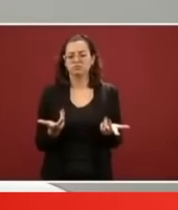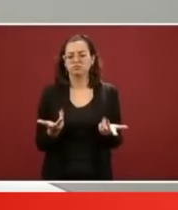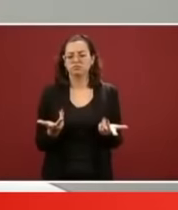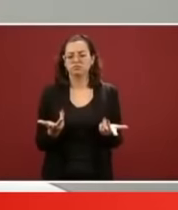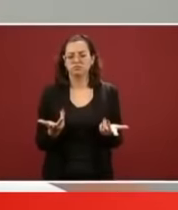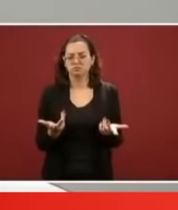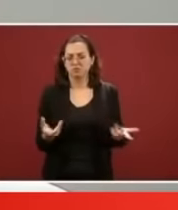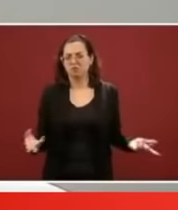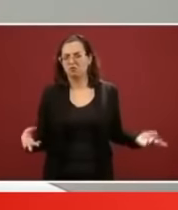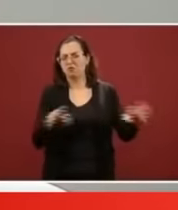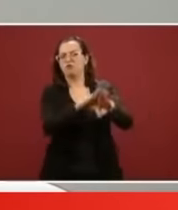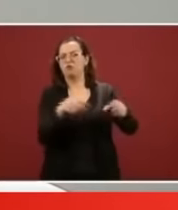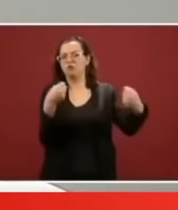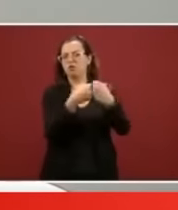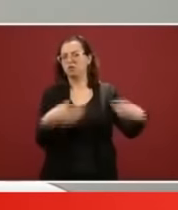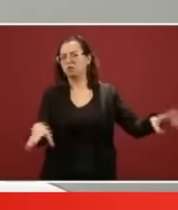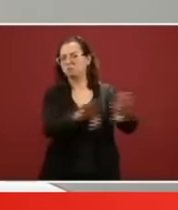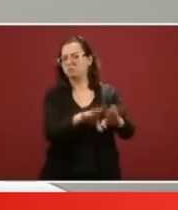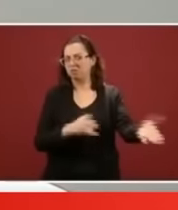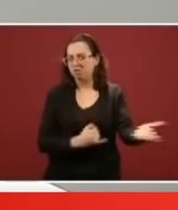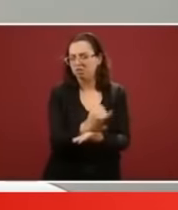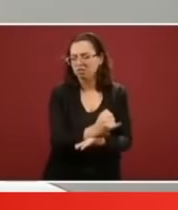como decisión cerrar